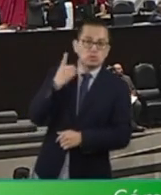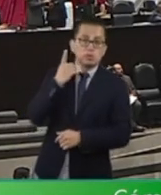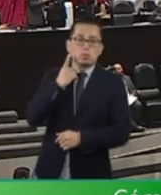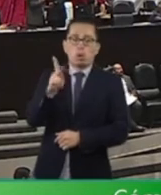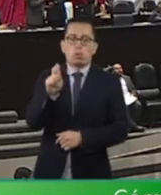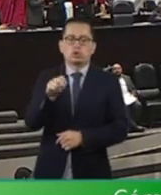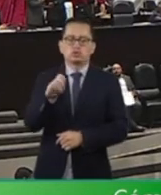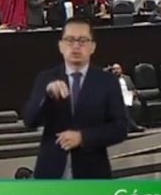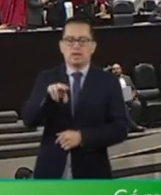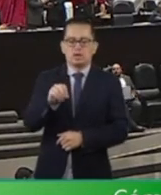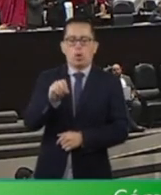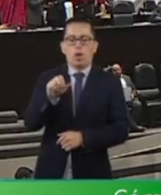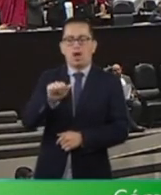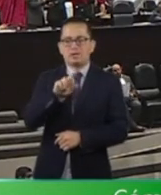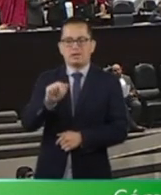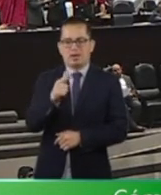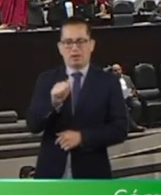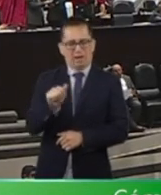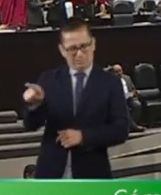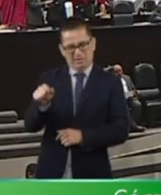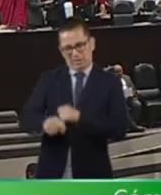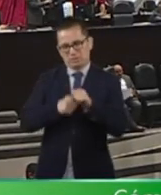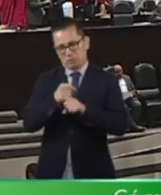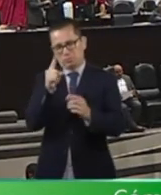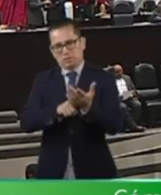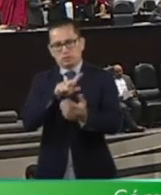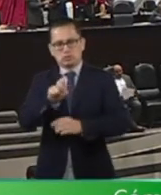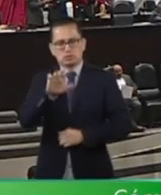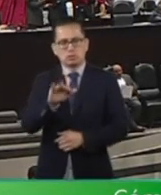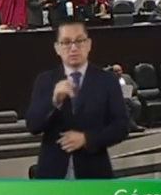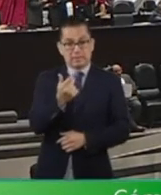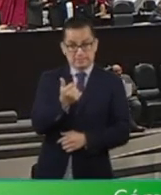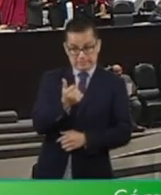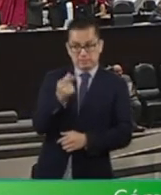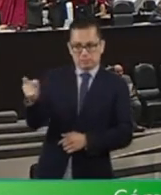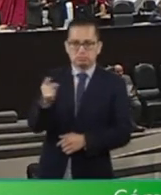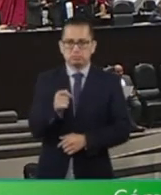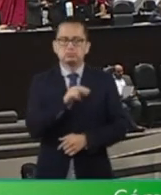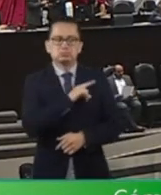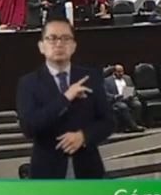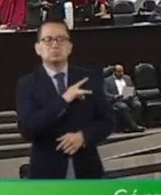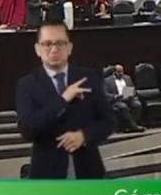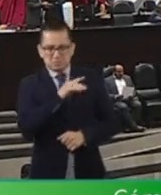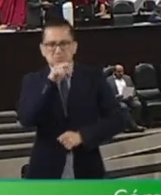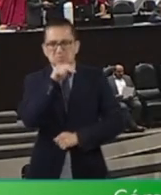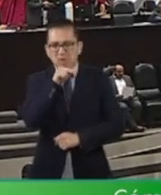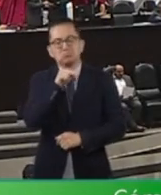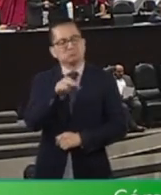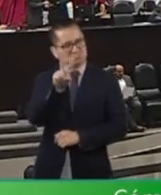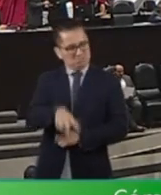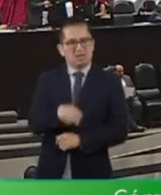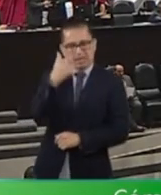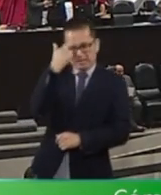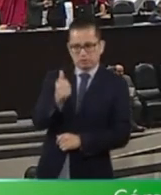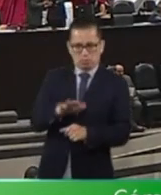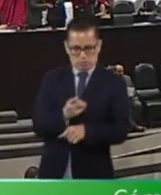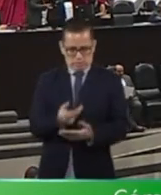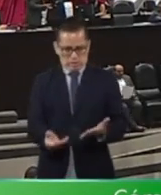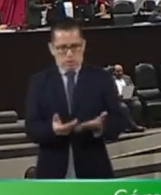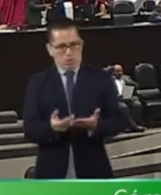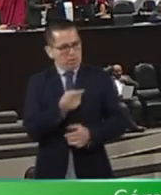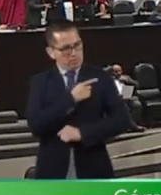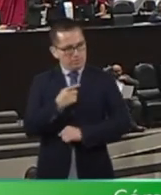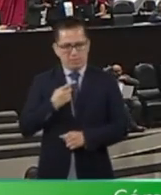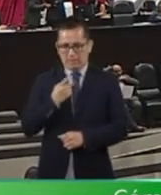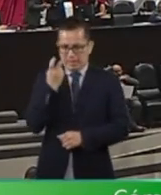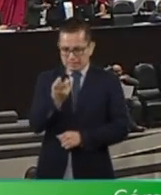de 1856 y reconocer que existen razones profundas para defender hoy el gobierno civil sobre